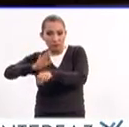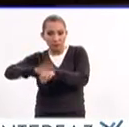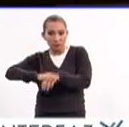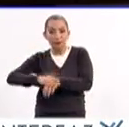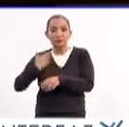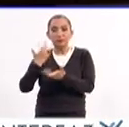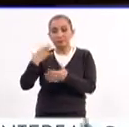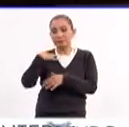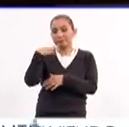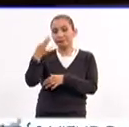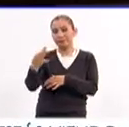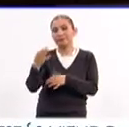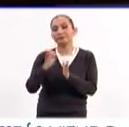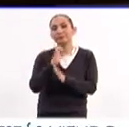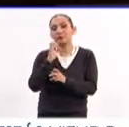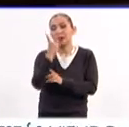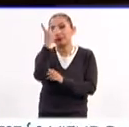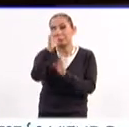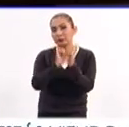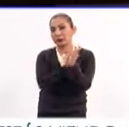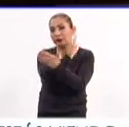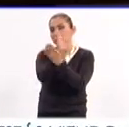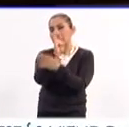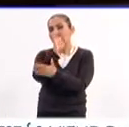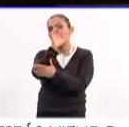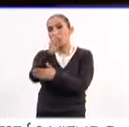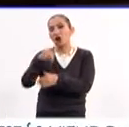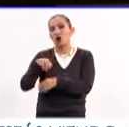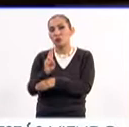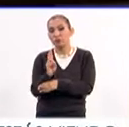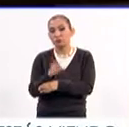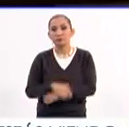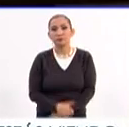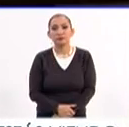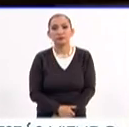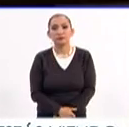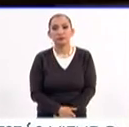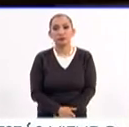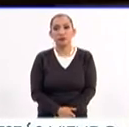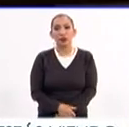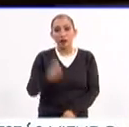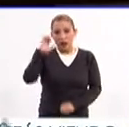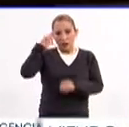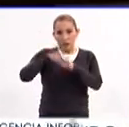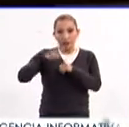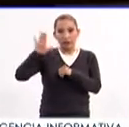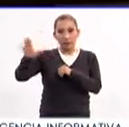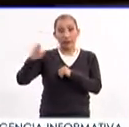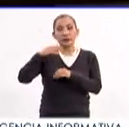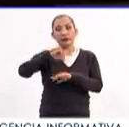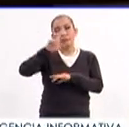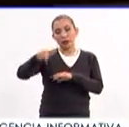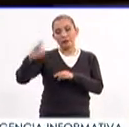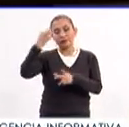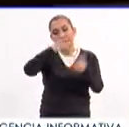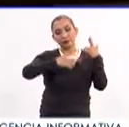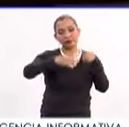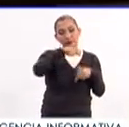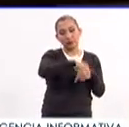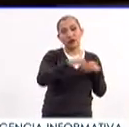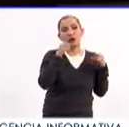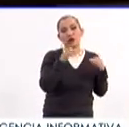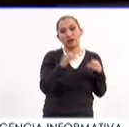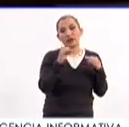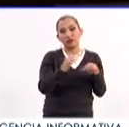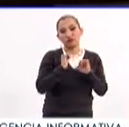Salí seleccionada, entonces estuve 3 meses de becaria de las Naciones Unidas en Europa. Ya de ahí regresé y la oficina